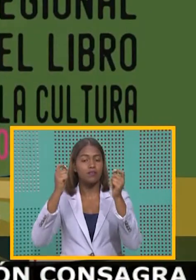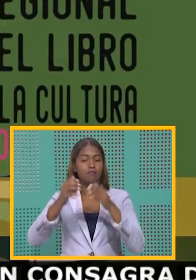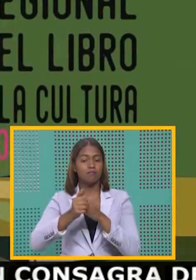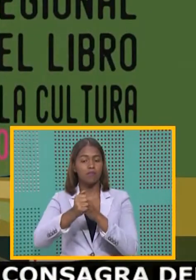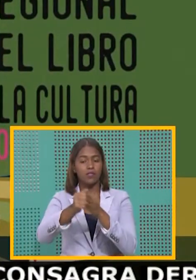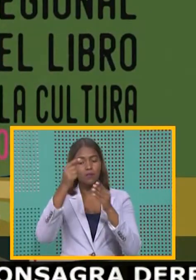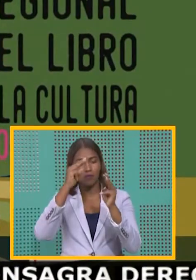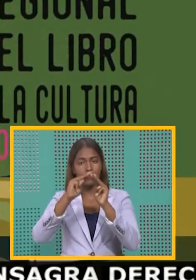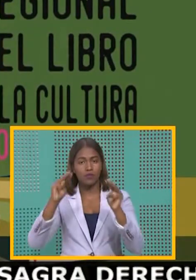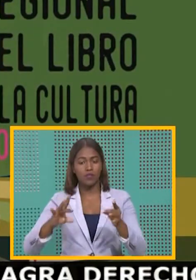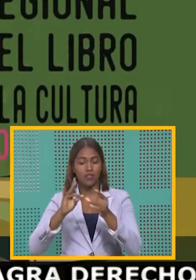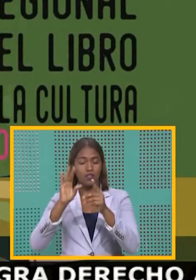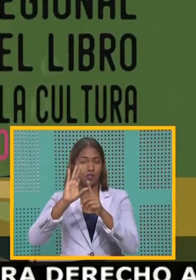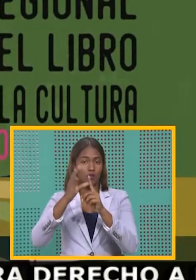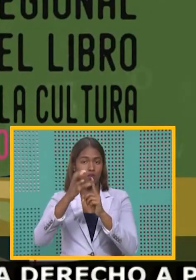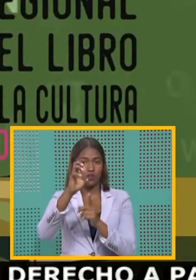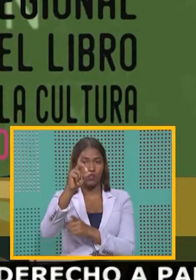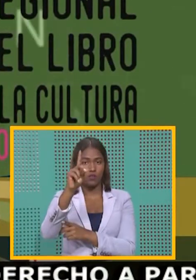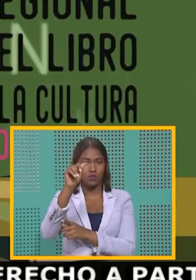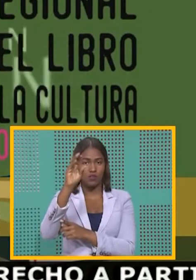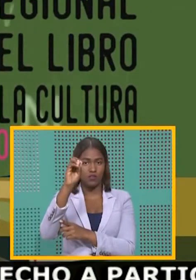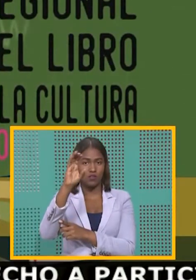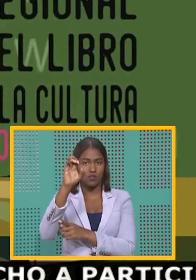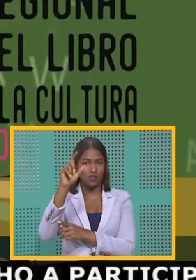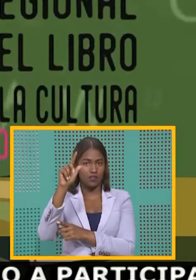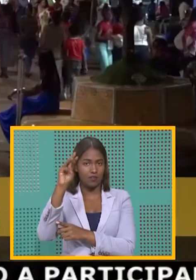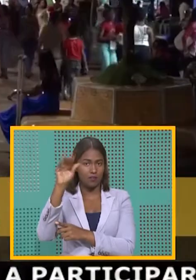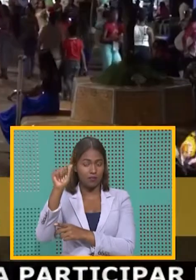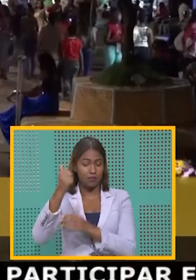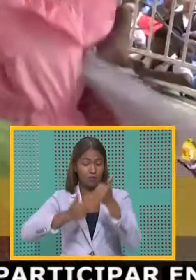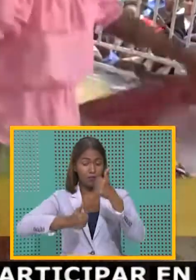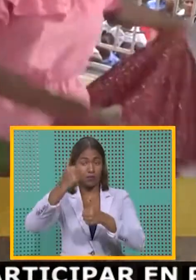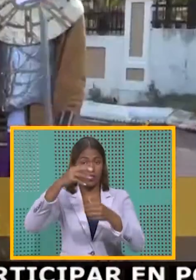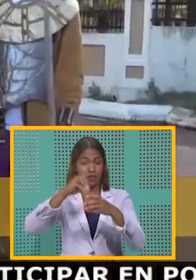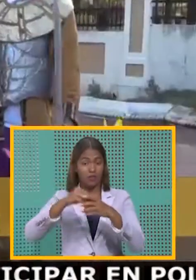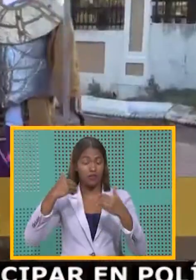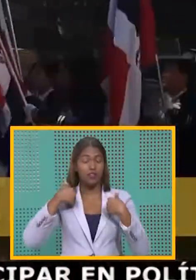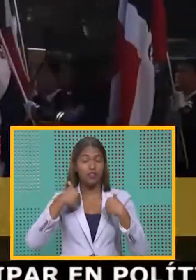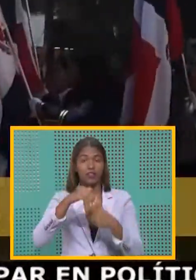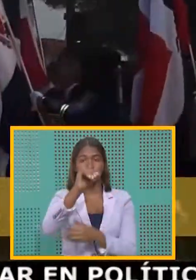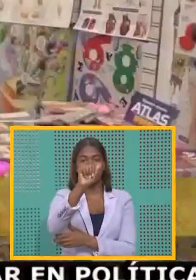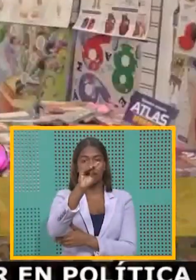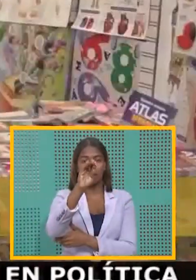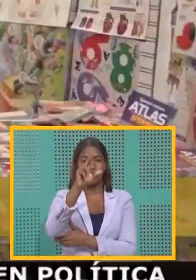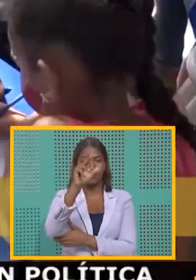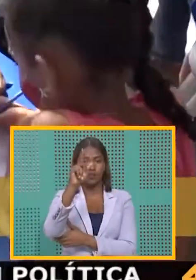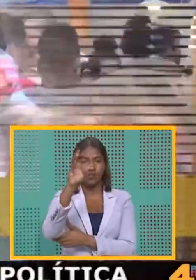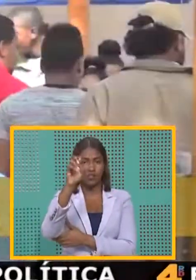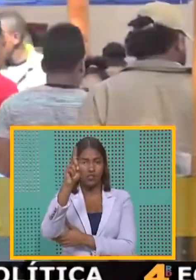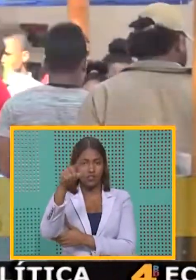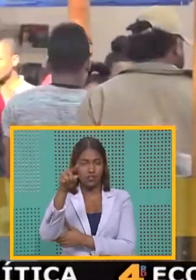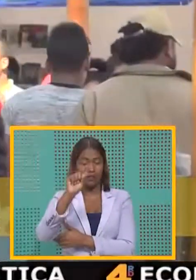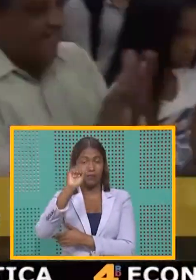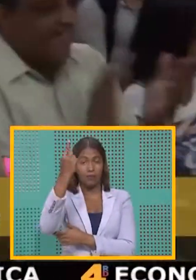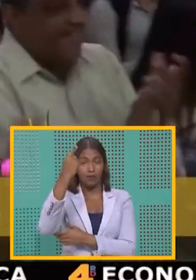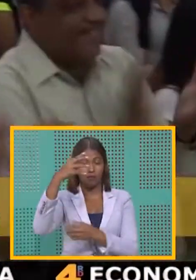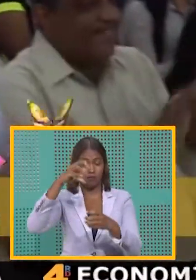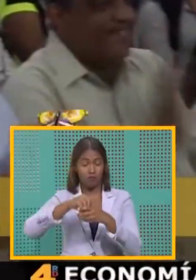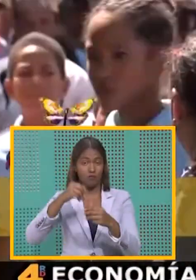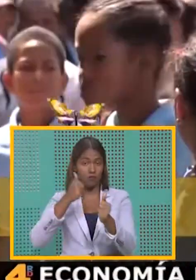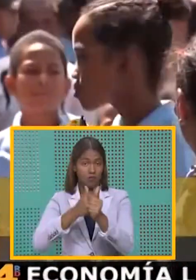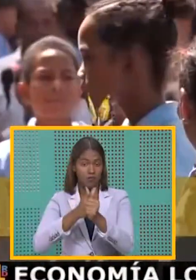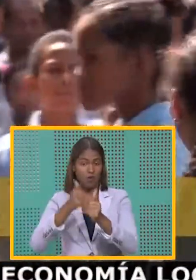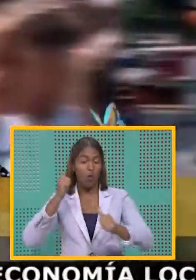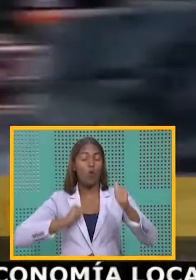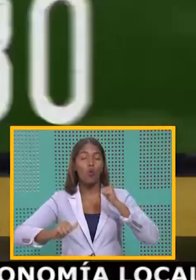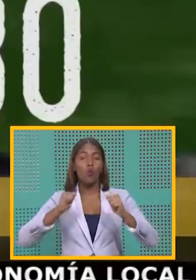encabezada por el ministro de Cultura, Eduardo Selman. Los ganadores del certamen son Ámbar Rodríguez, primer lugar en el renglón poesía, con su